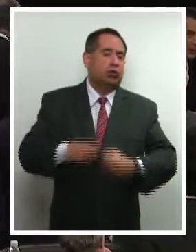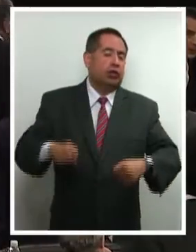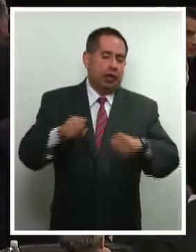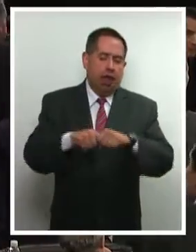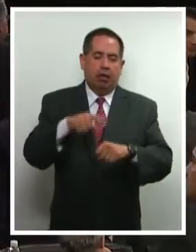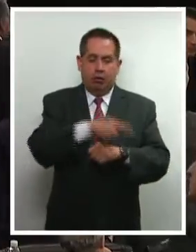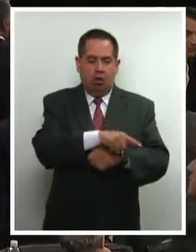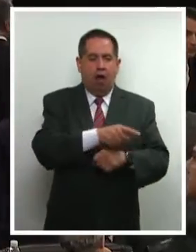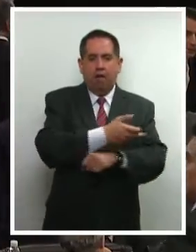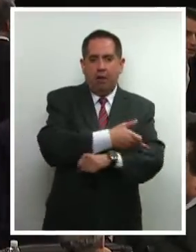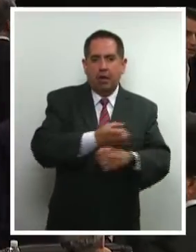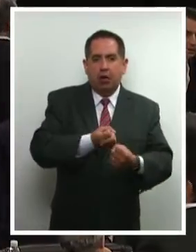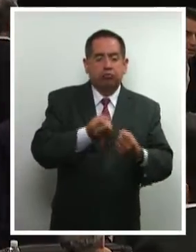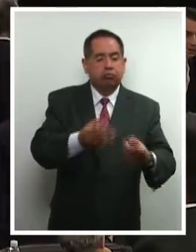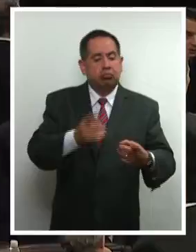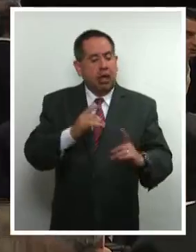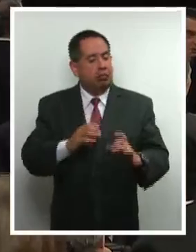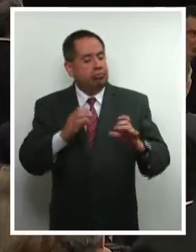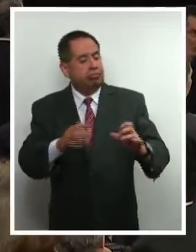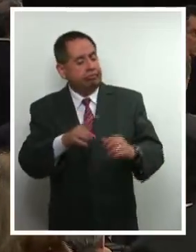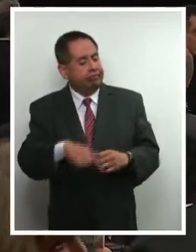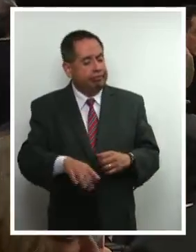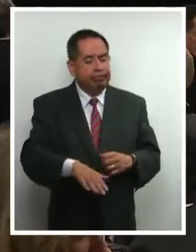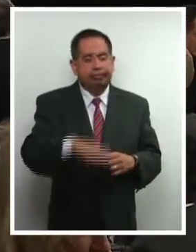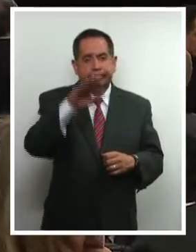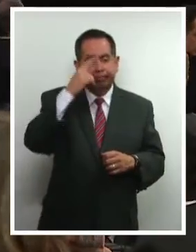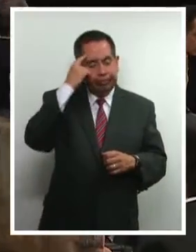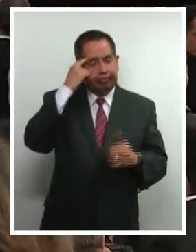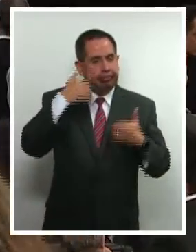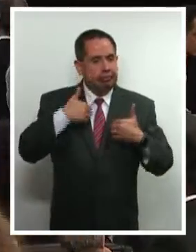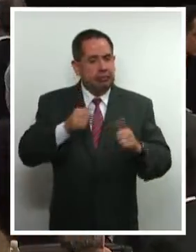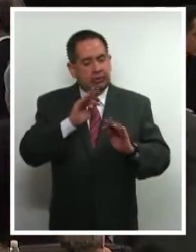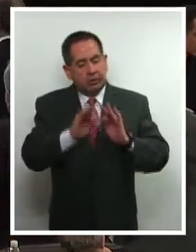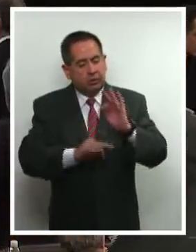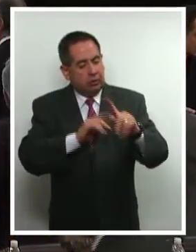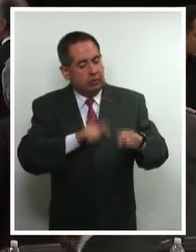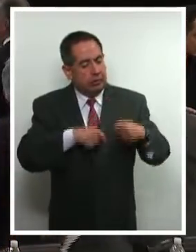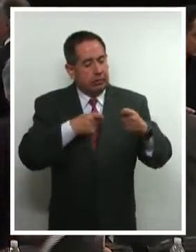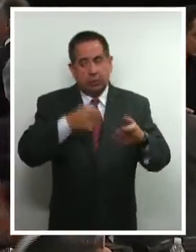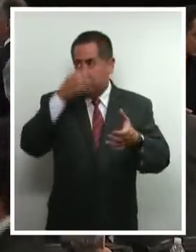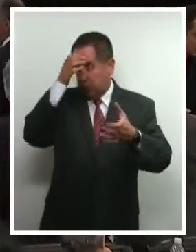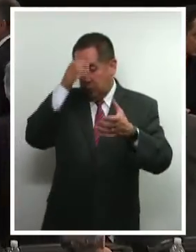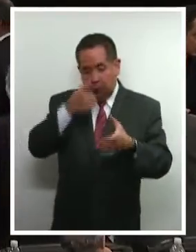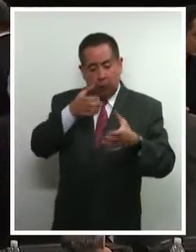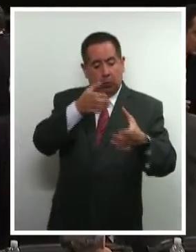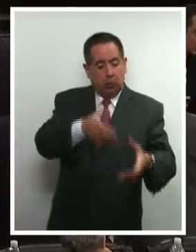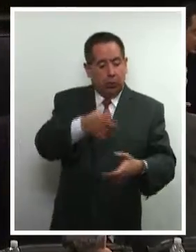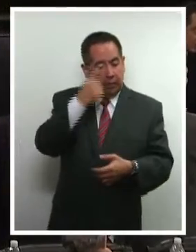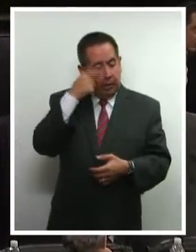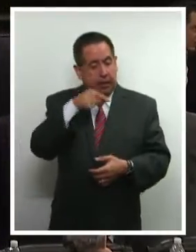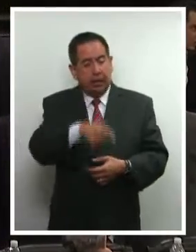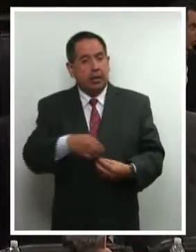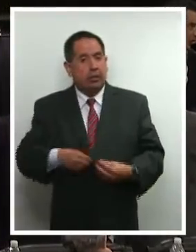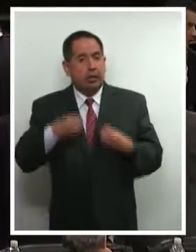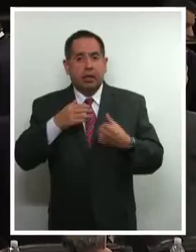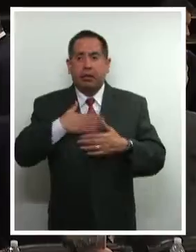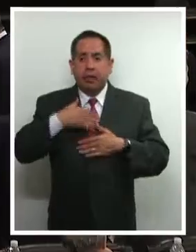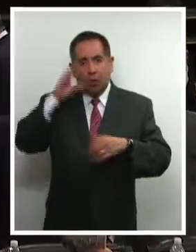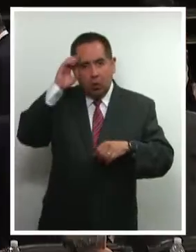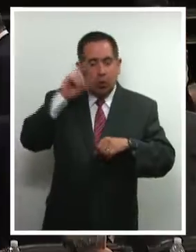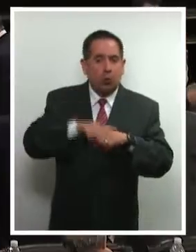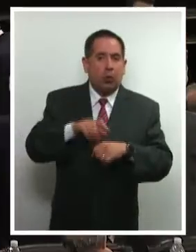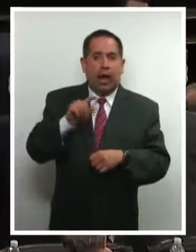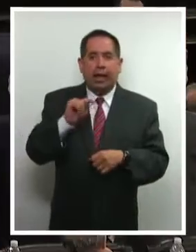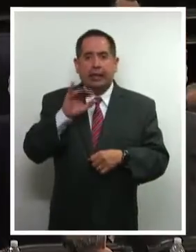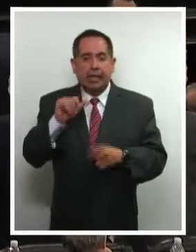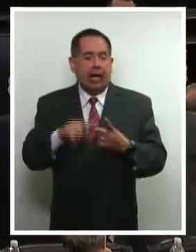su contribución al cuidado, formación, desarrollo y transmisión de saberes para la vida, valores culturales, éticos